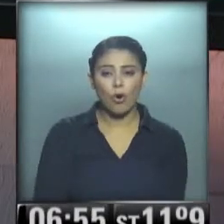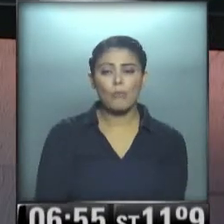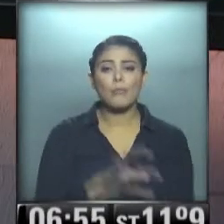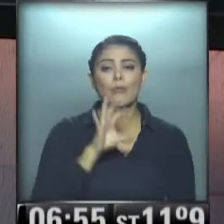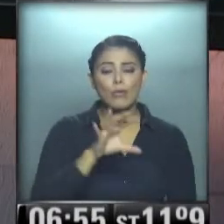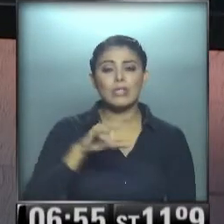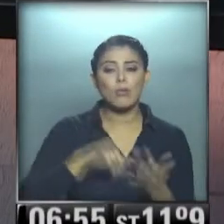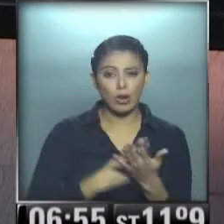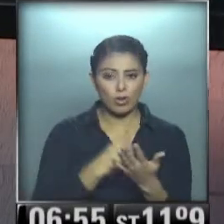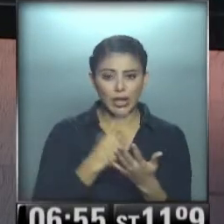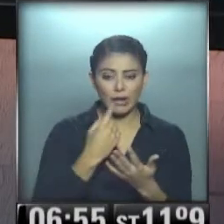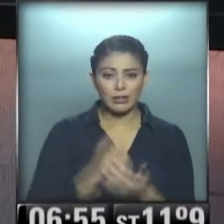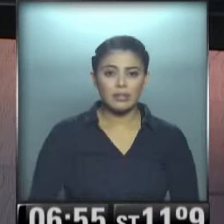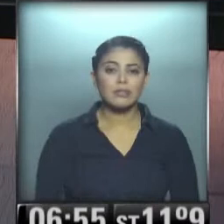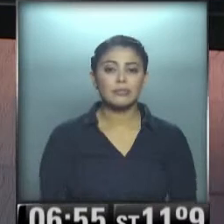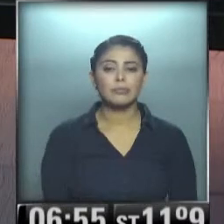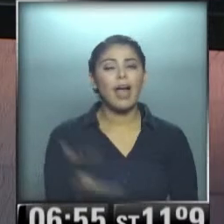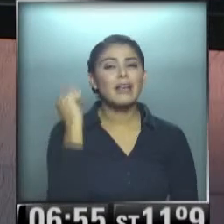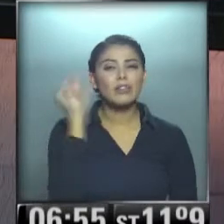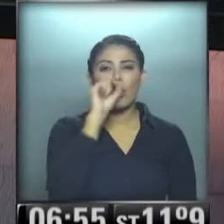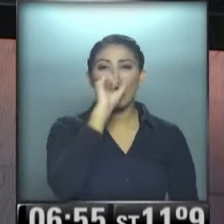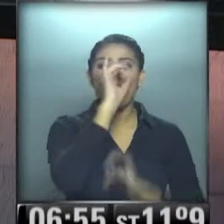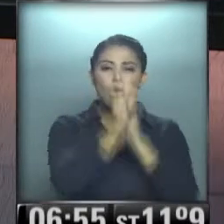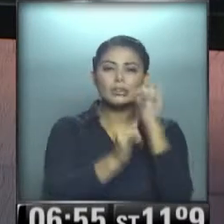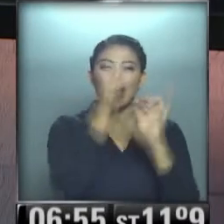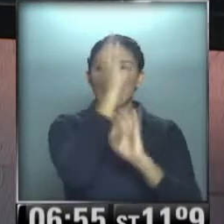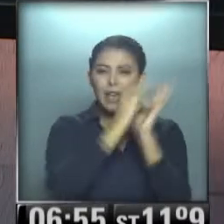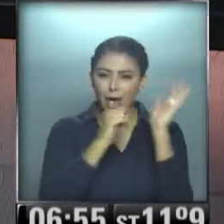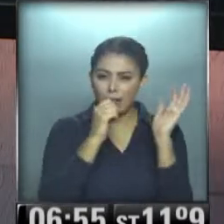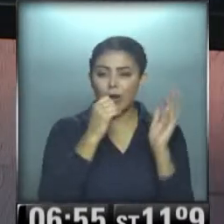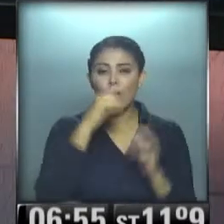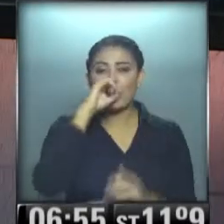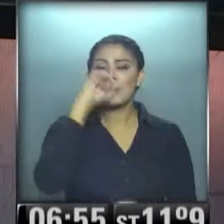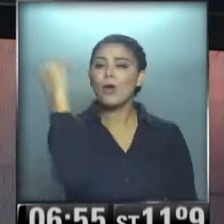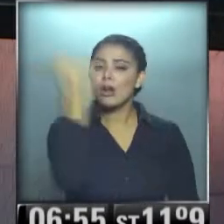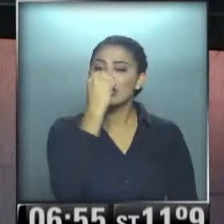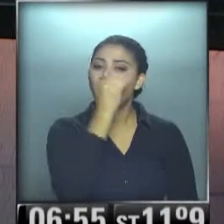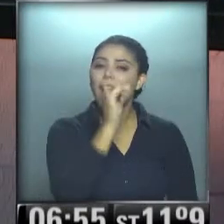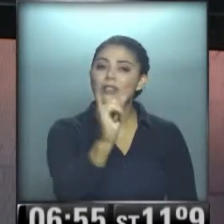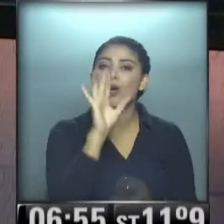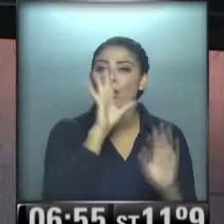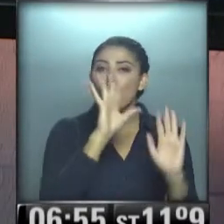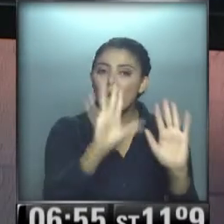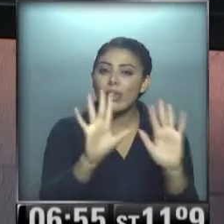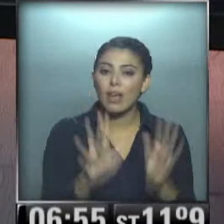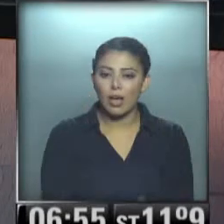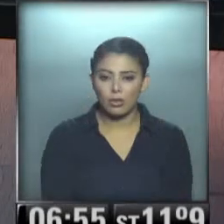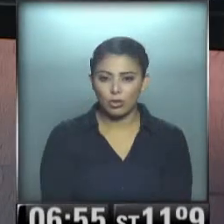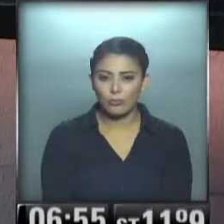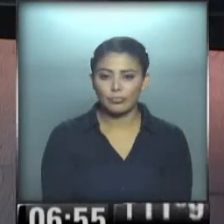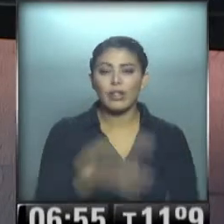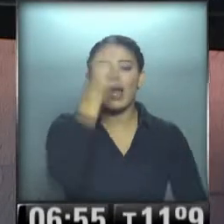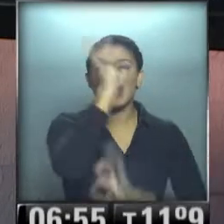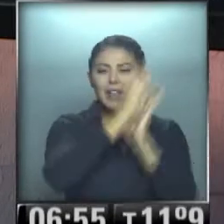de Buenos Aires. Hablábamos recién de las nevadas y es importante destacar los avisos de alerta meteorológico que rigen a esta hora.